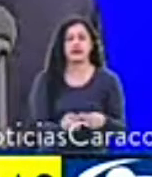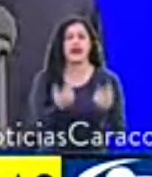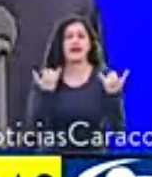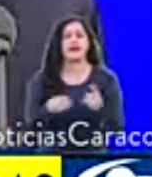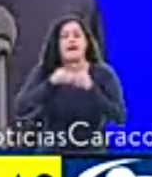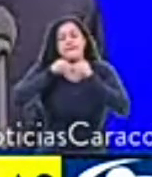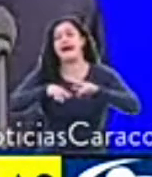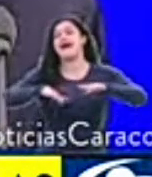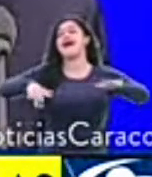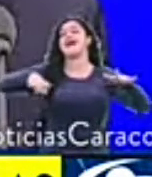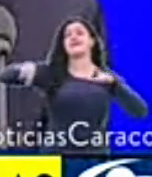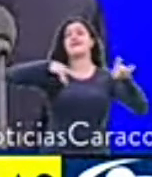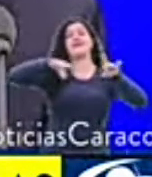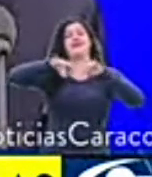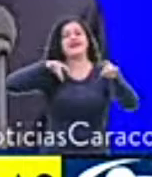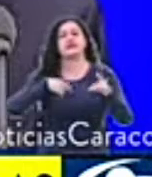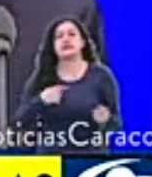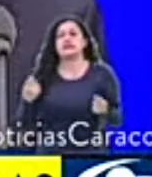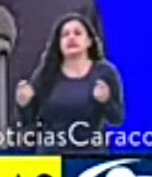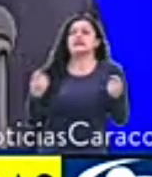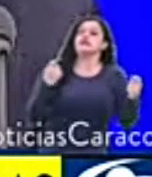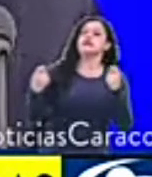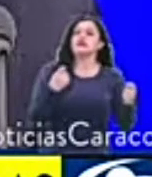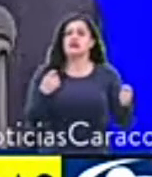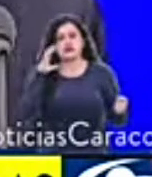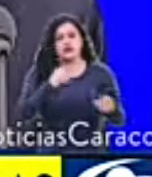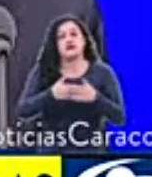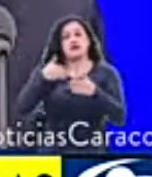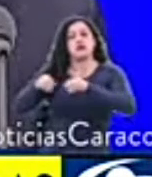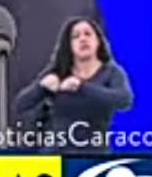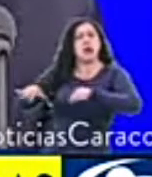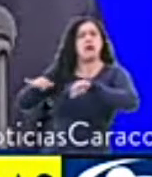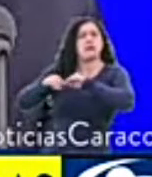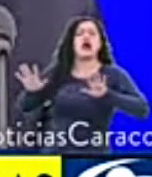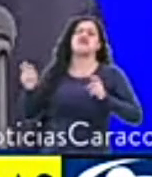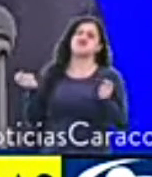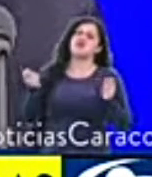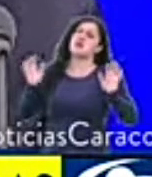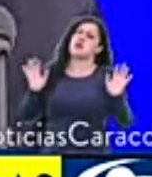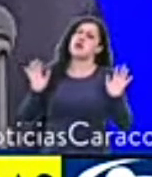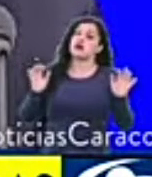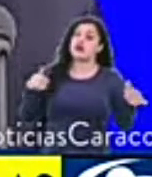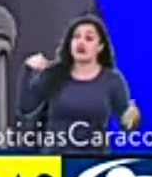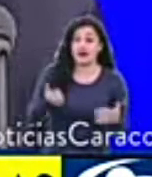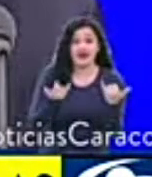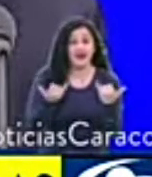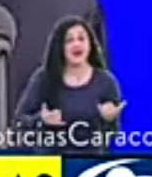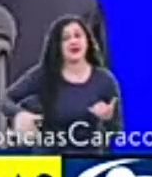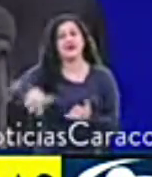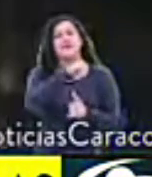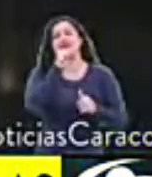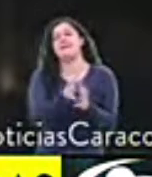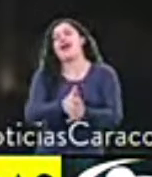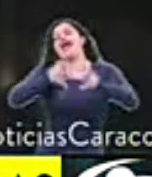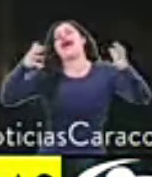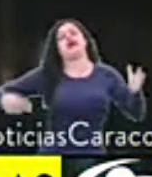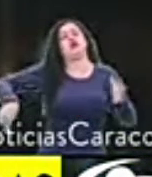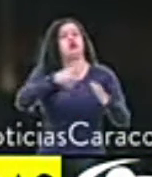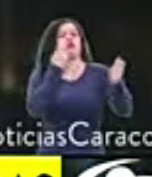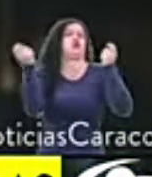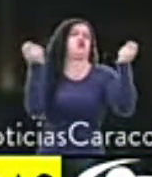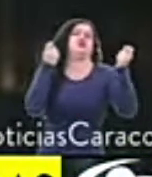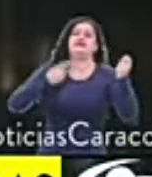llegaron a tocar en los primeros digamos en las primeras etapas de la pandemia aunque como sabemos ahí se originó el commit